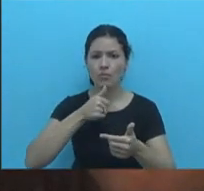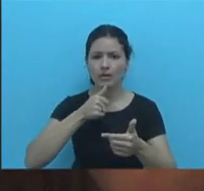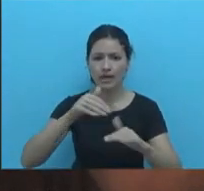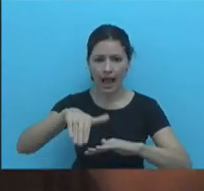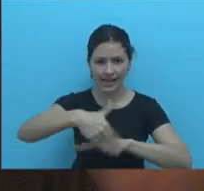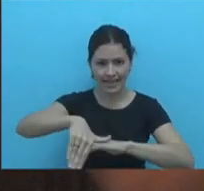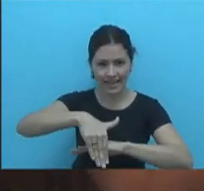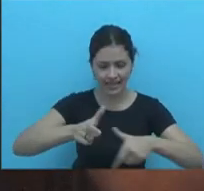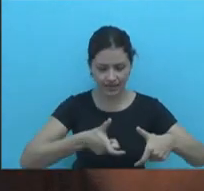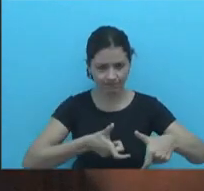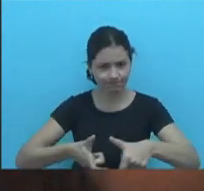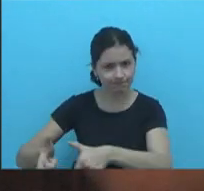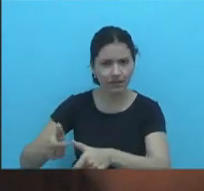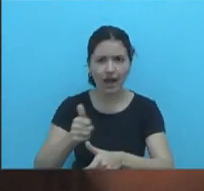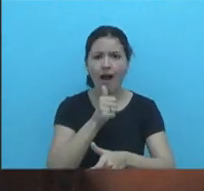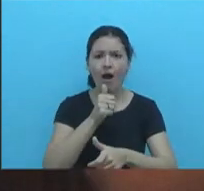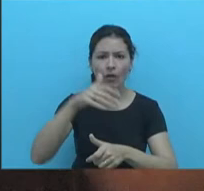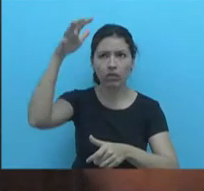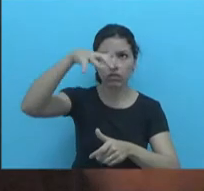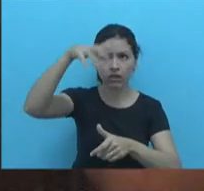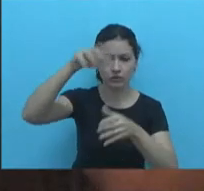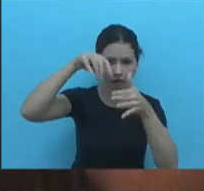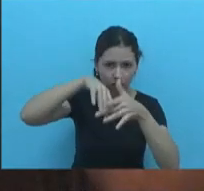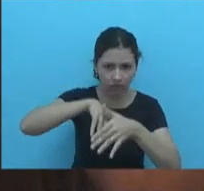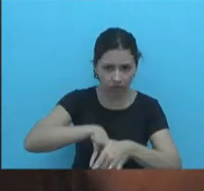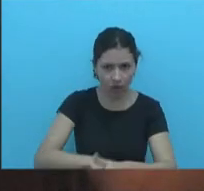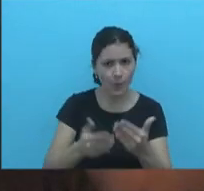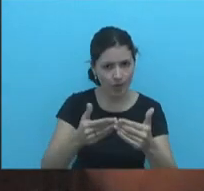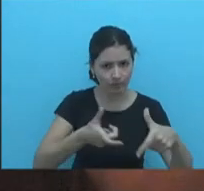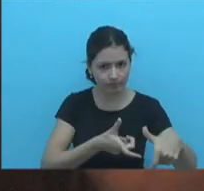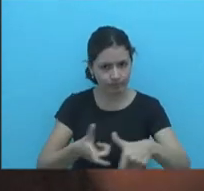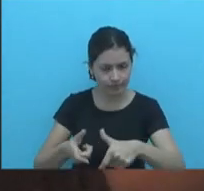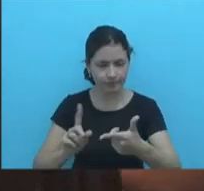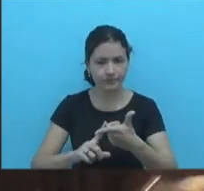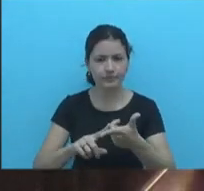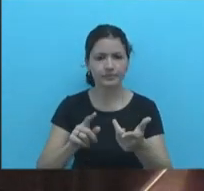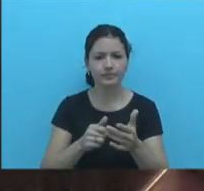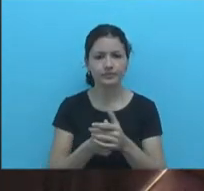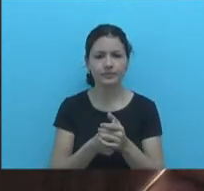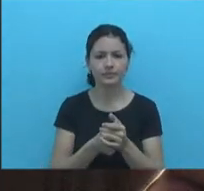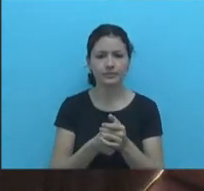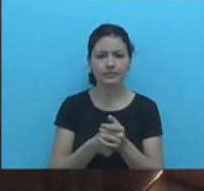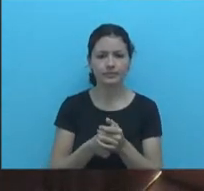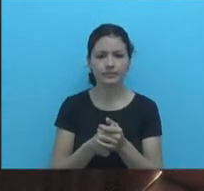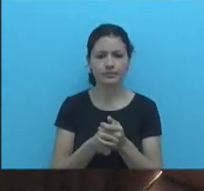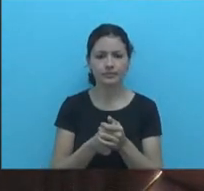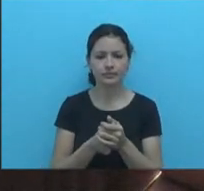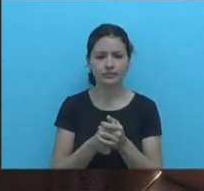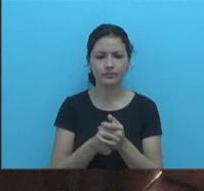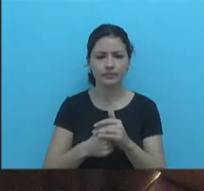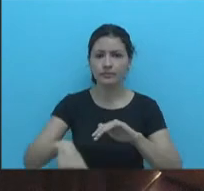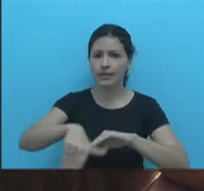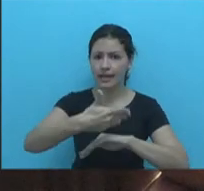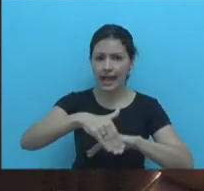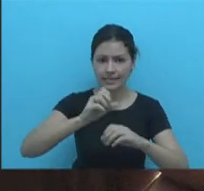cuneta, rectificación y revestimiento de canales a cielo abierto, red vial compuesta por calles